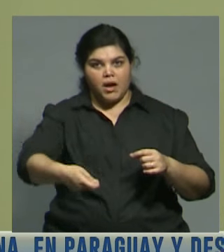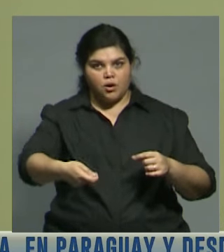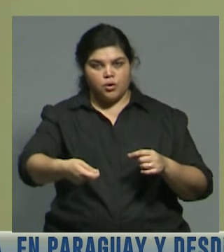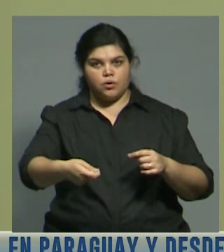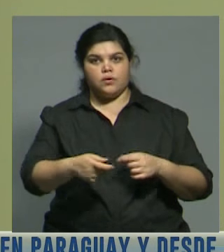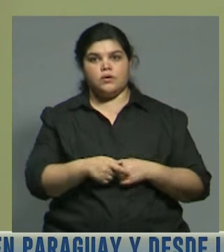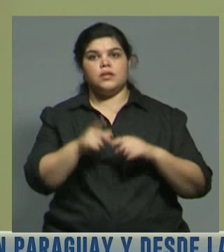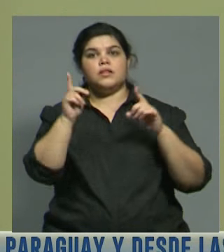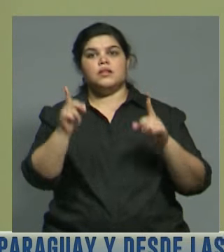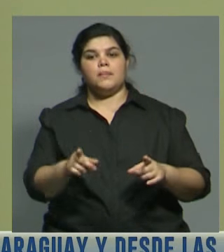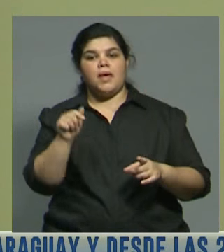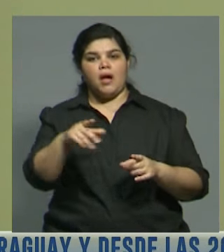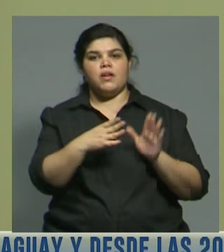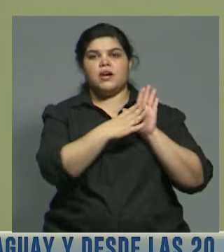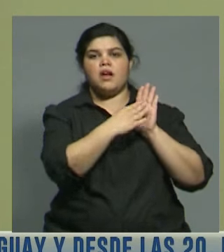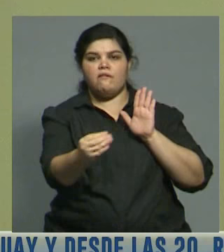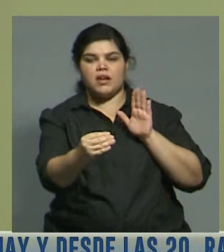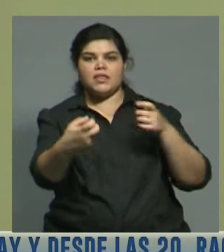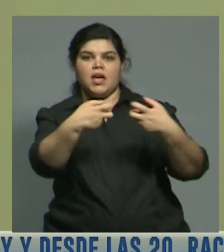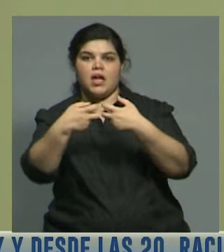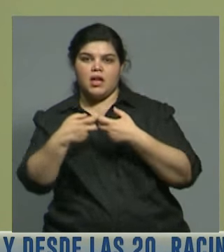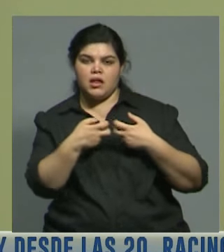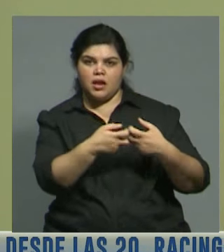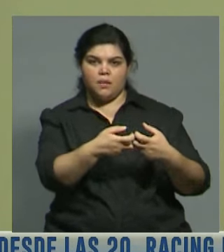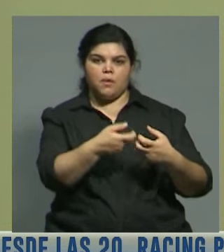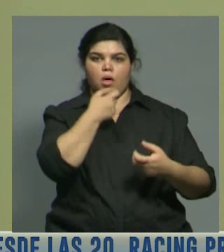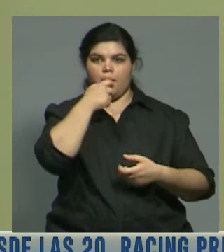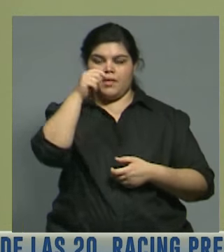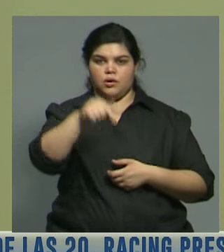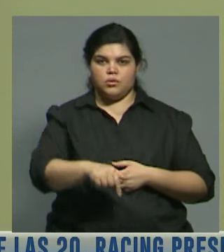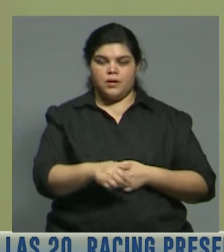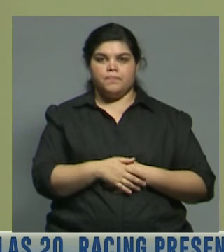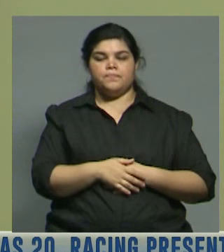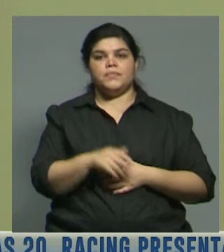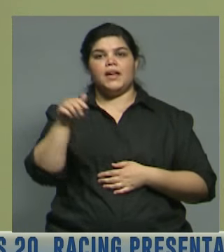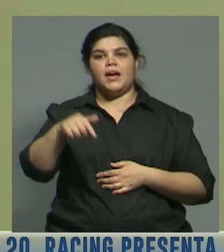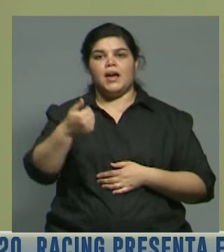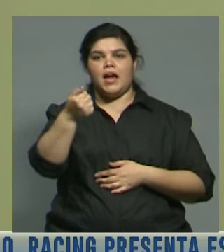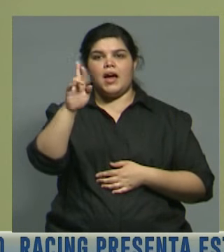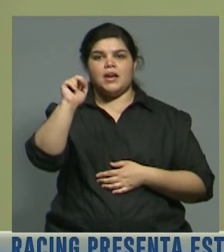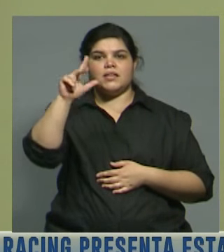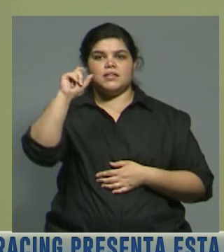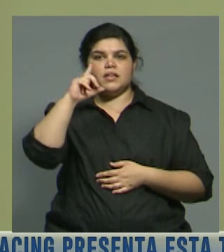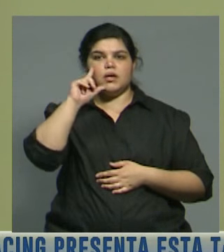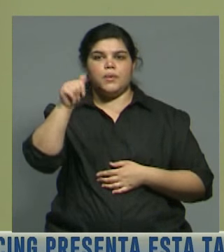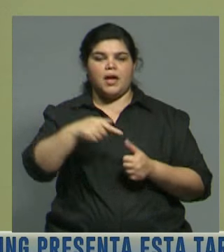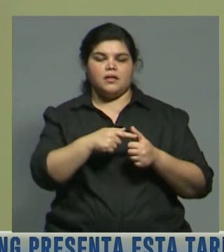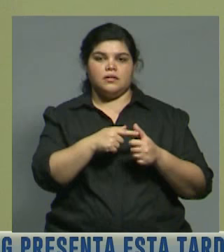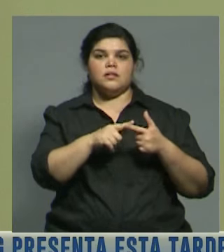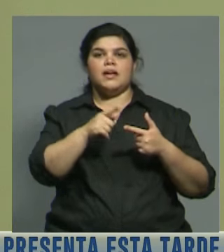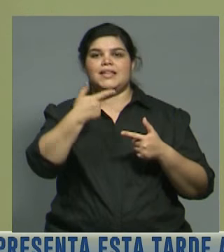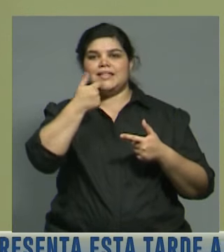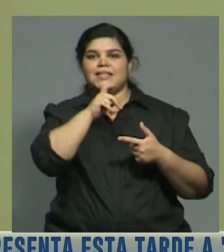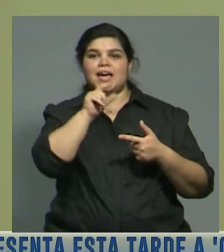que decían los referentes de los gremios de nuestra provincia. Oscar Arancibia de la CGT de Mendoza, Francisca Estaite,